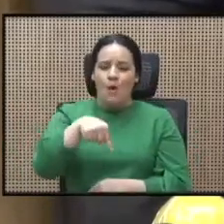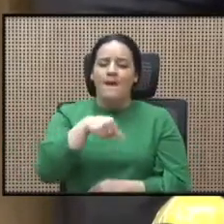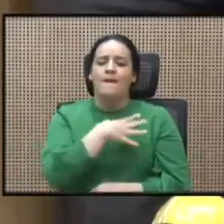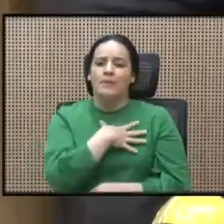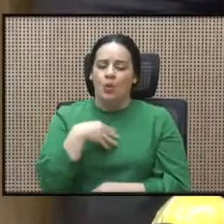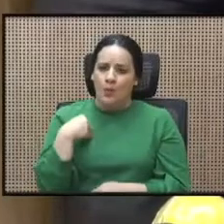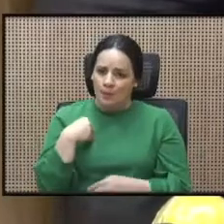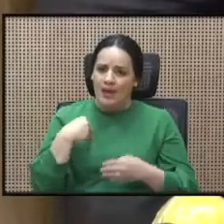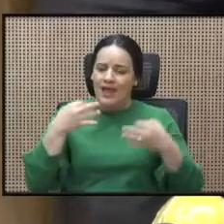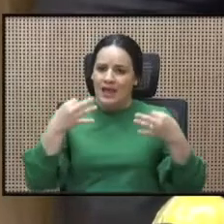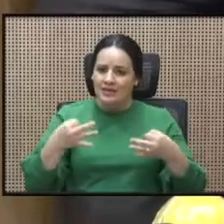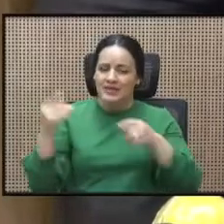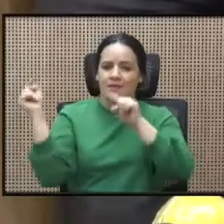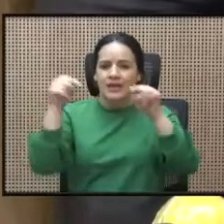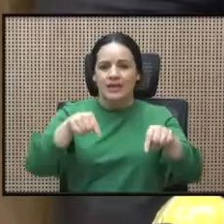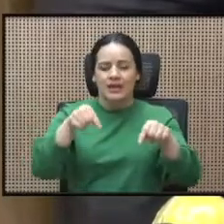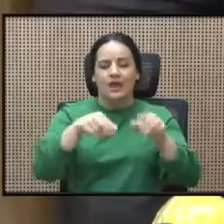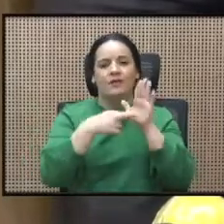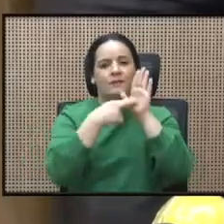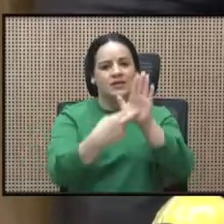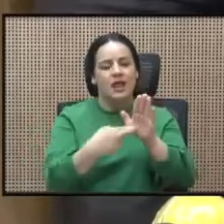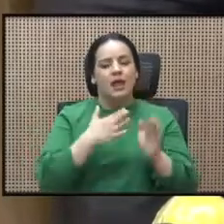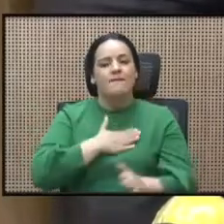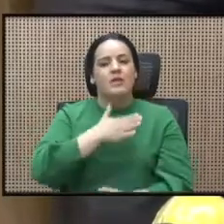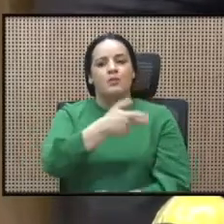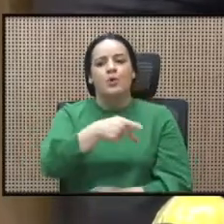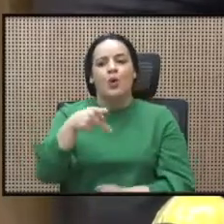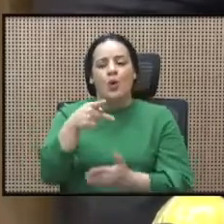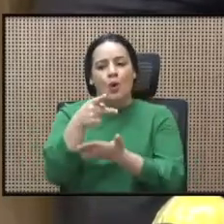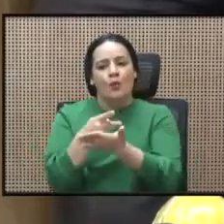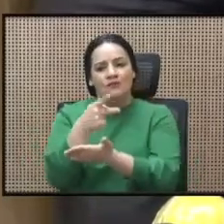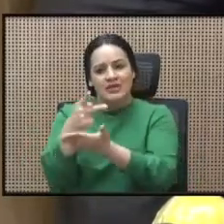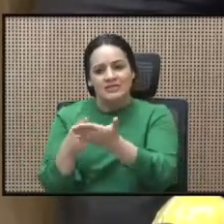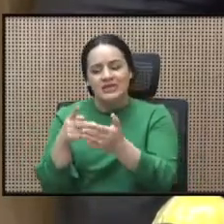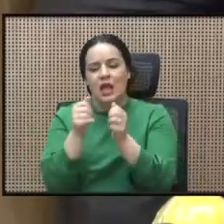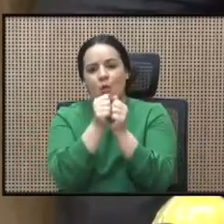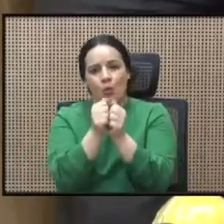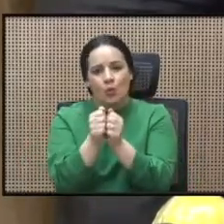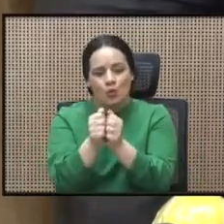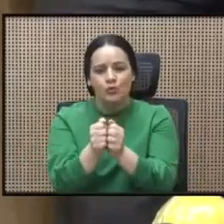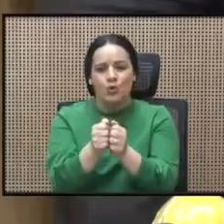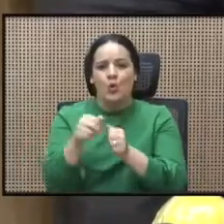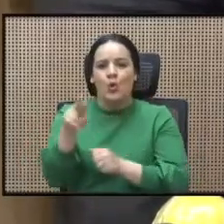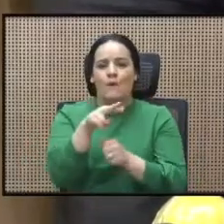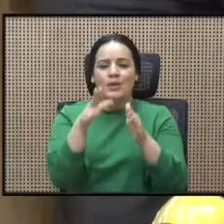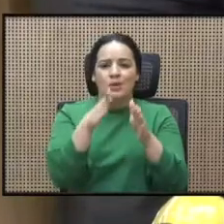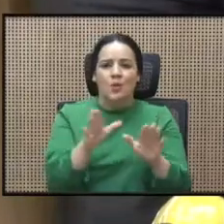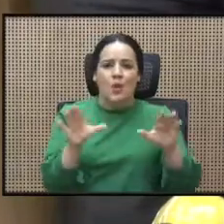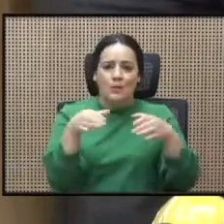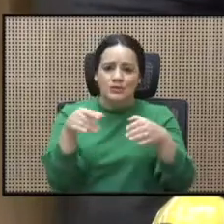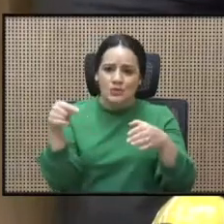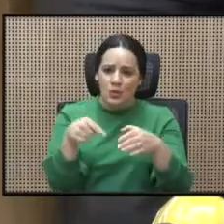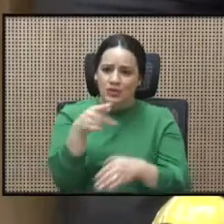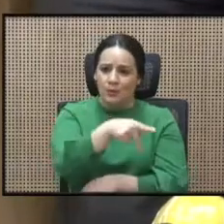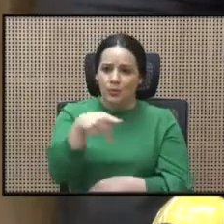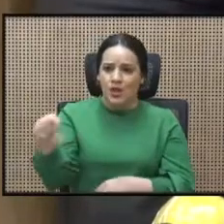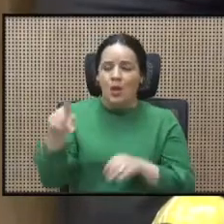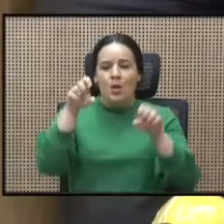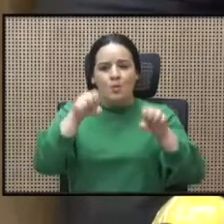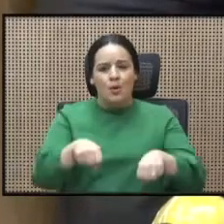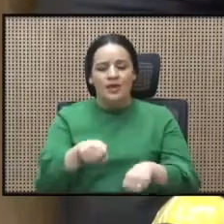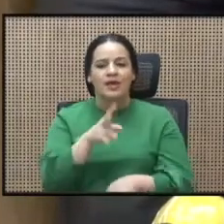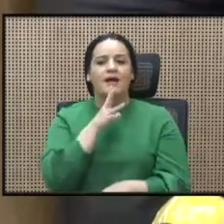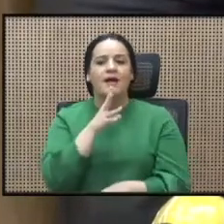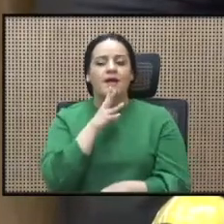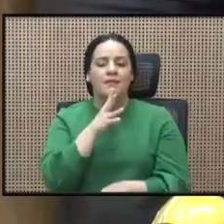de 30 años en el cual se garantiza que el tiempo no sea un impedimento para que todas las personas corruptas sean